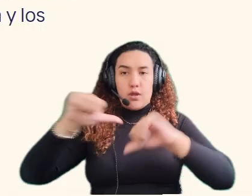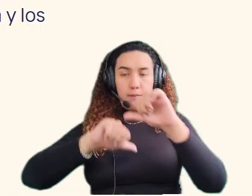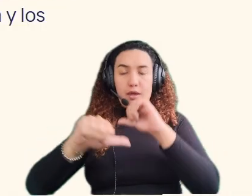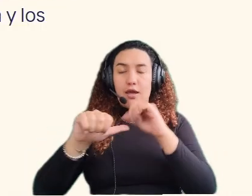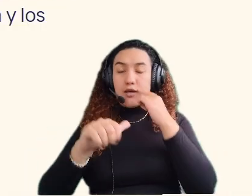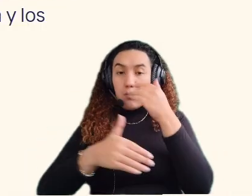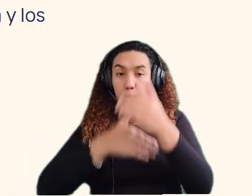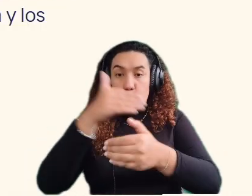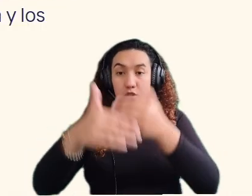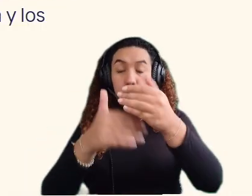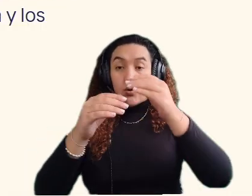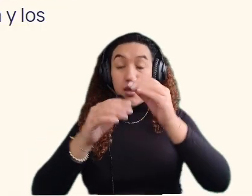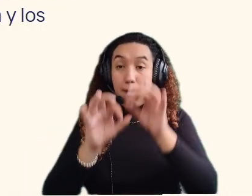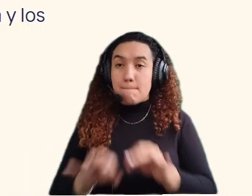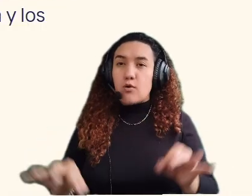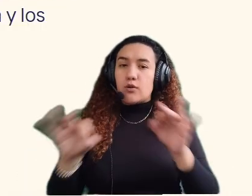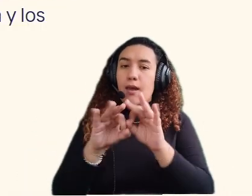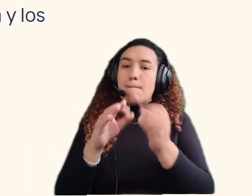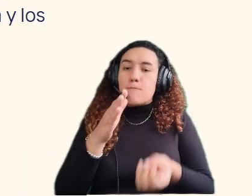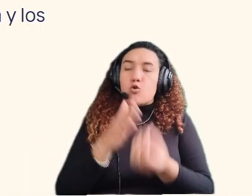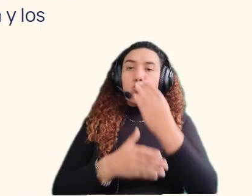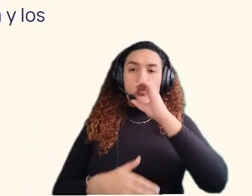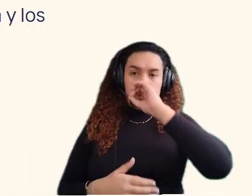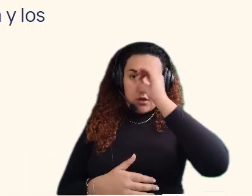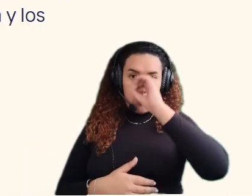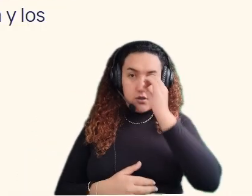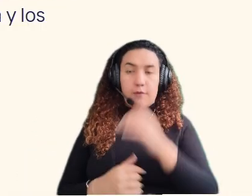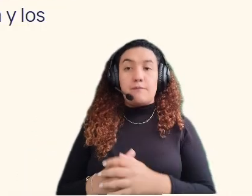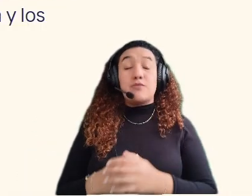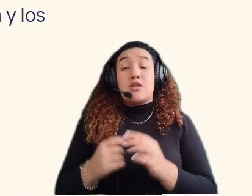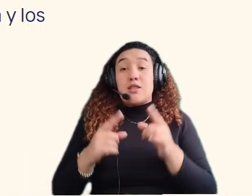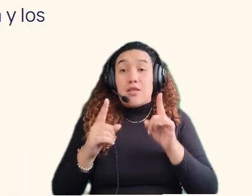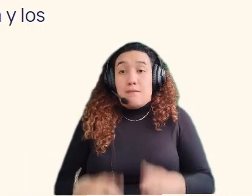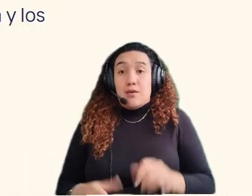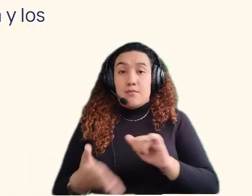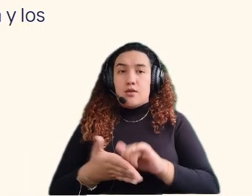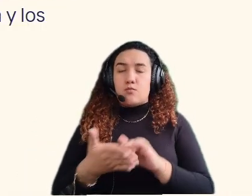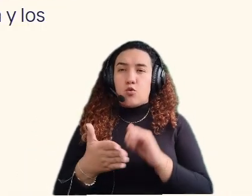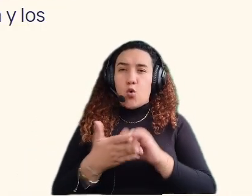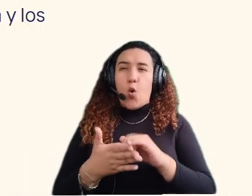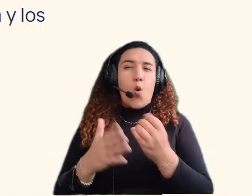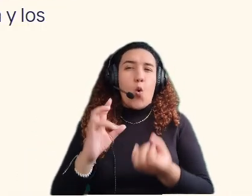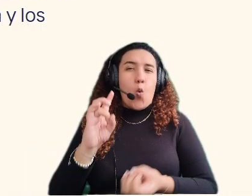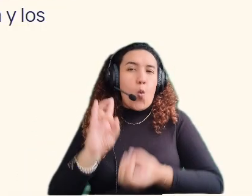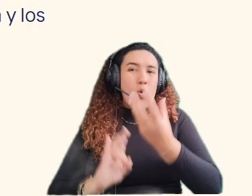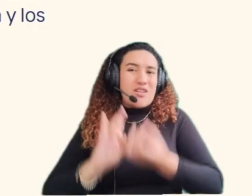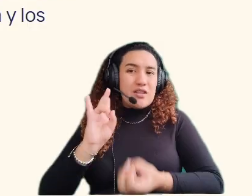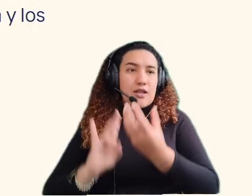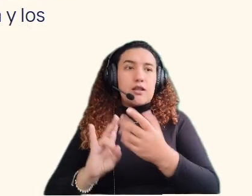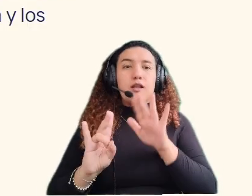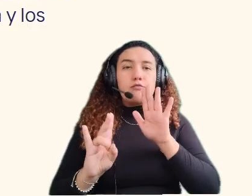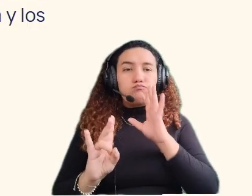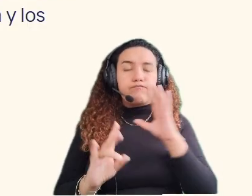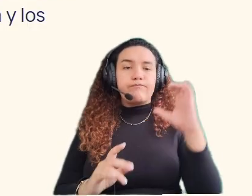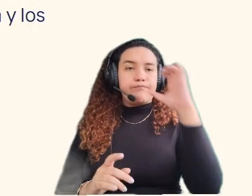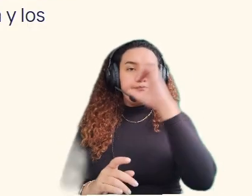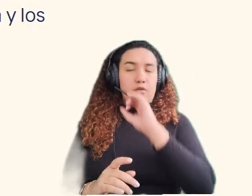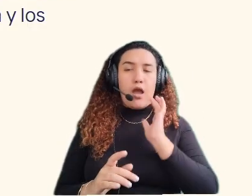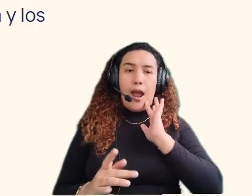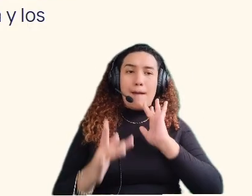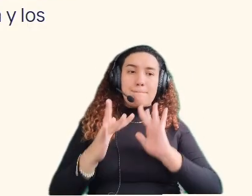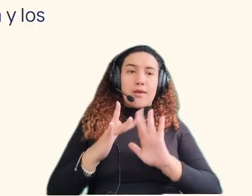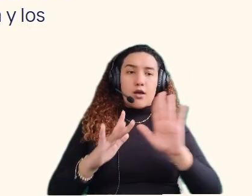que permiten la producción de oxígeno y cuantificar su relevancia como principal fuente de oxígeno y sumidero